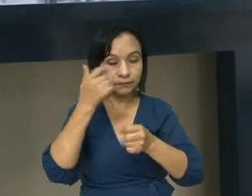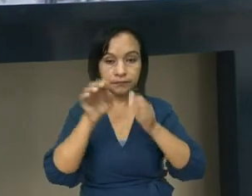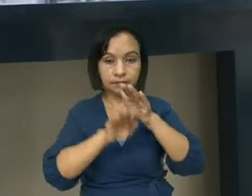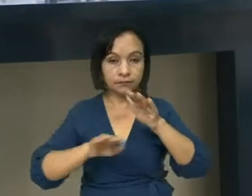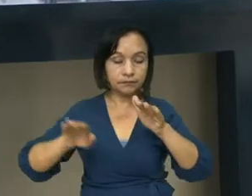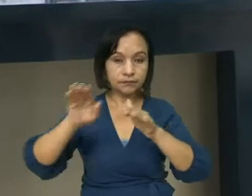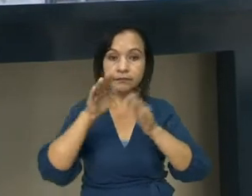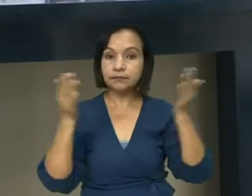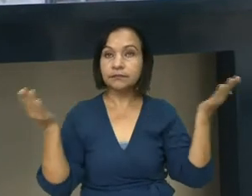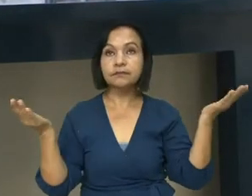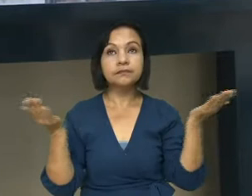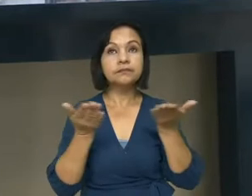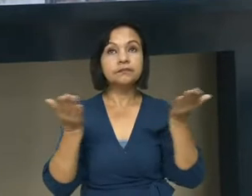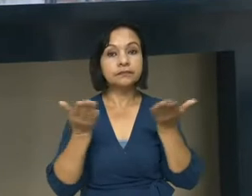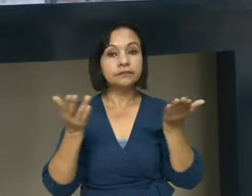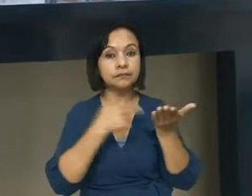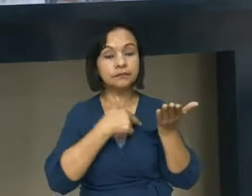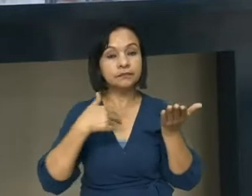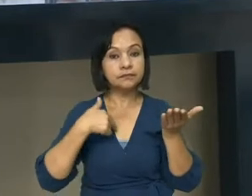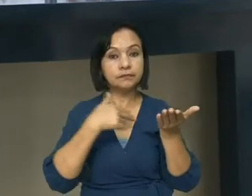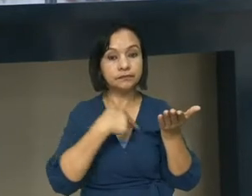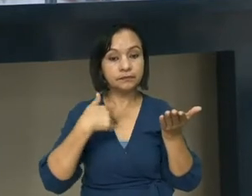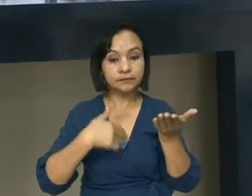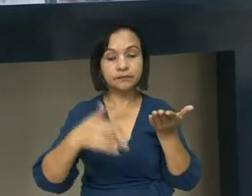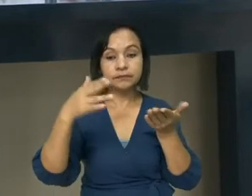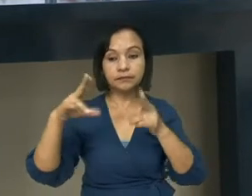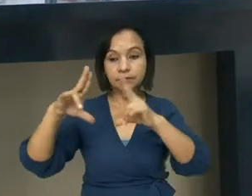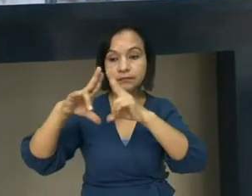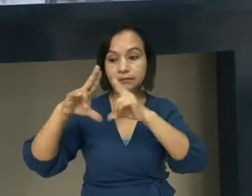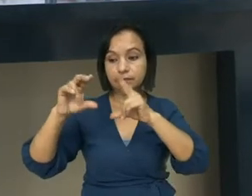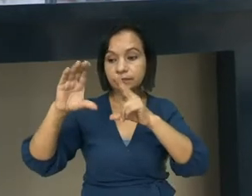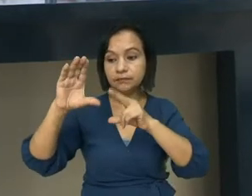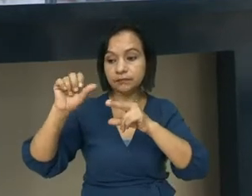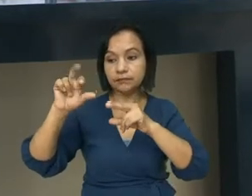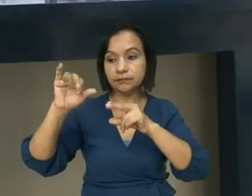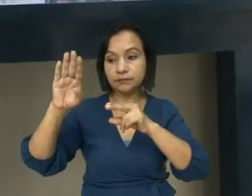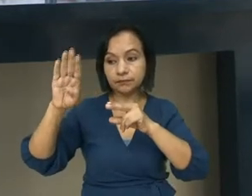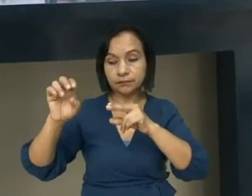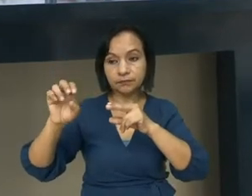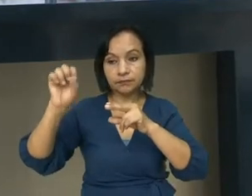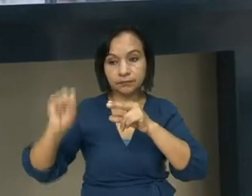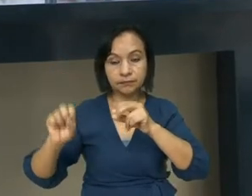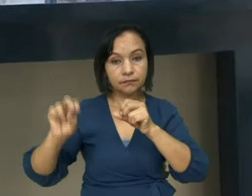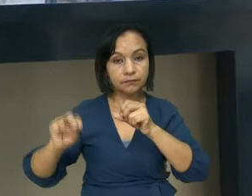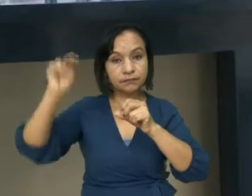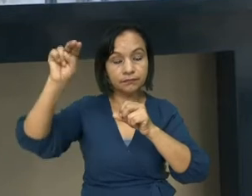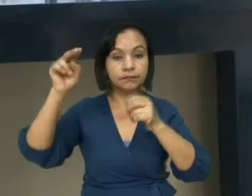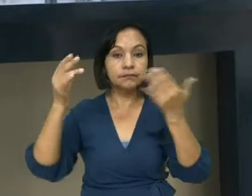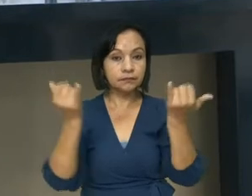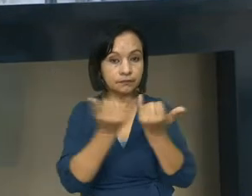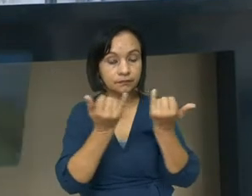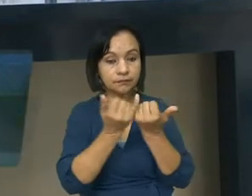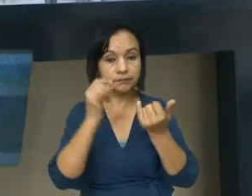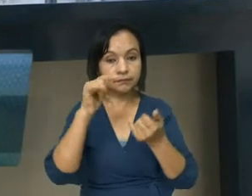y cómo eso ha llegado a la Costa Caribe, en la Costa Caribe Sur, la Costa Caribe Norte, pero también